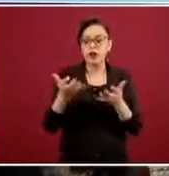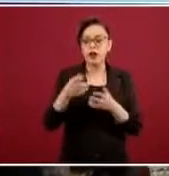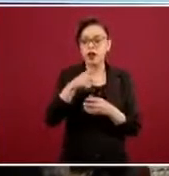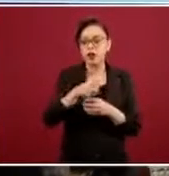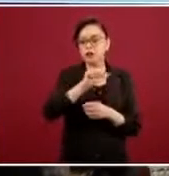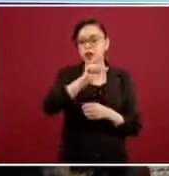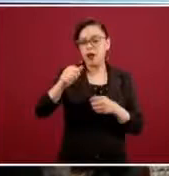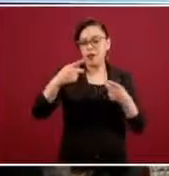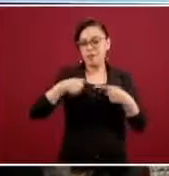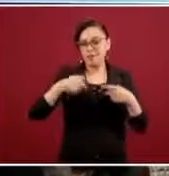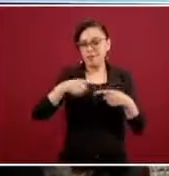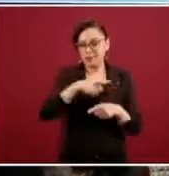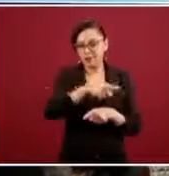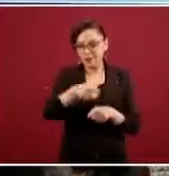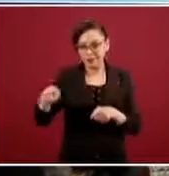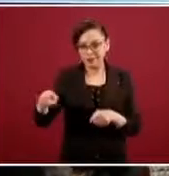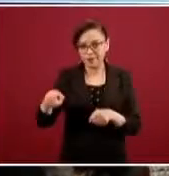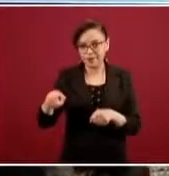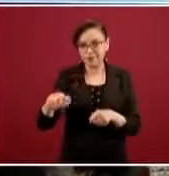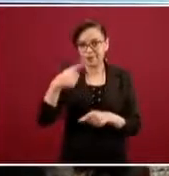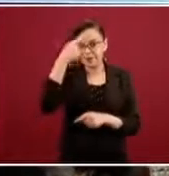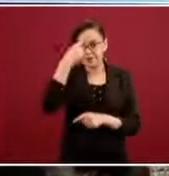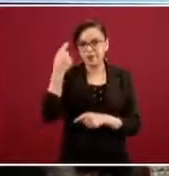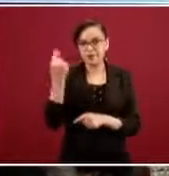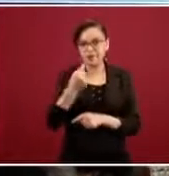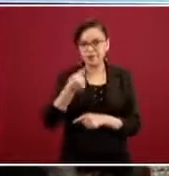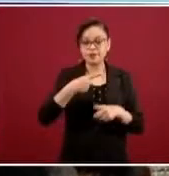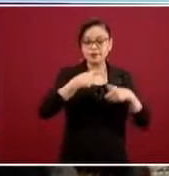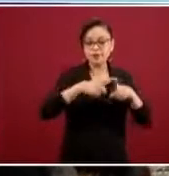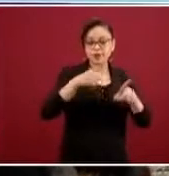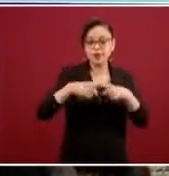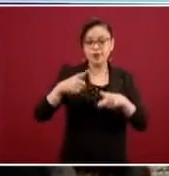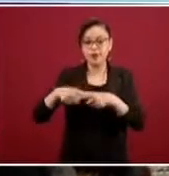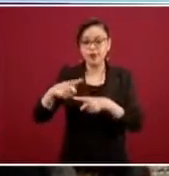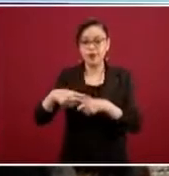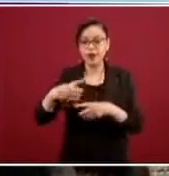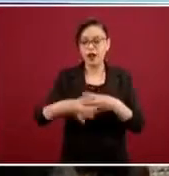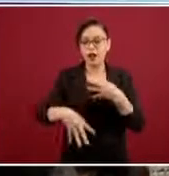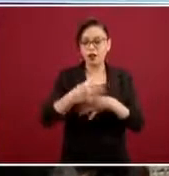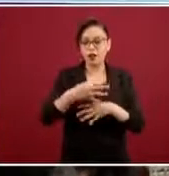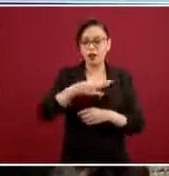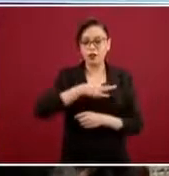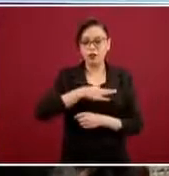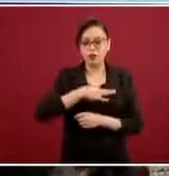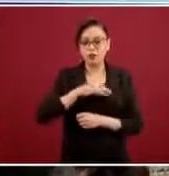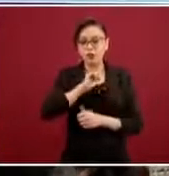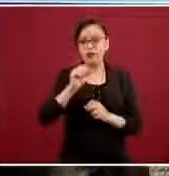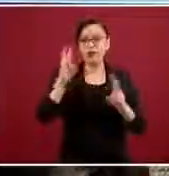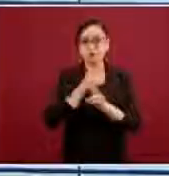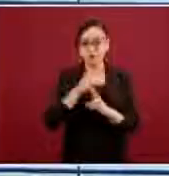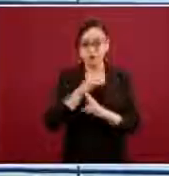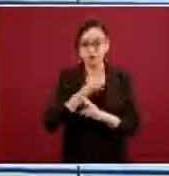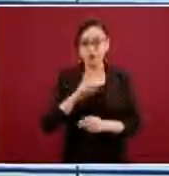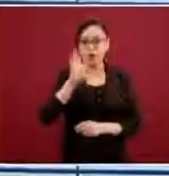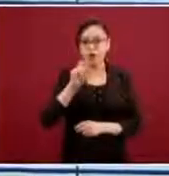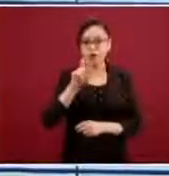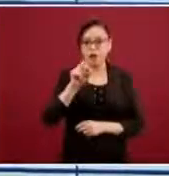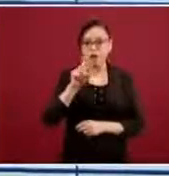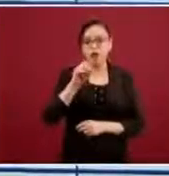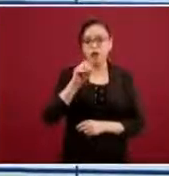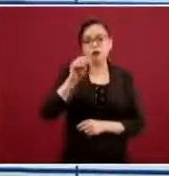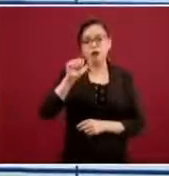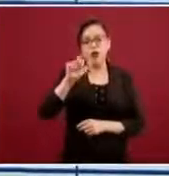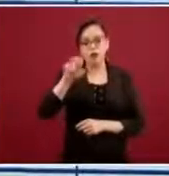respiratoria para diagnóstico de 14 virus respiratorios. COVID o SARS-CoV-2 fue el virus